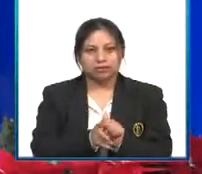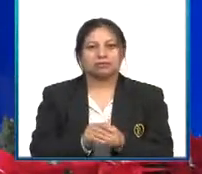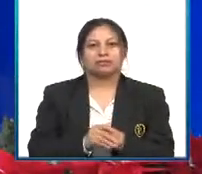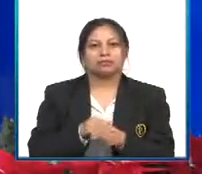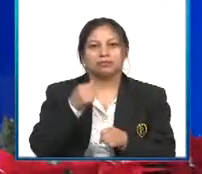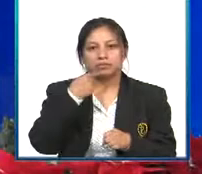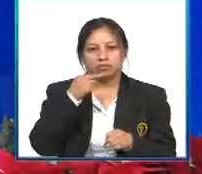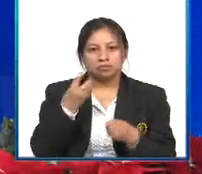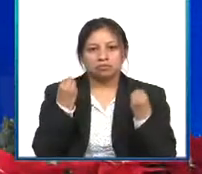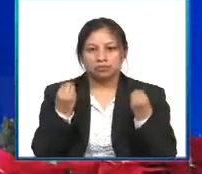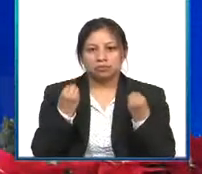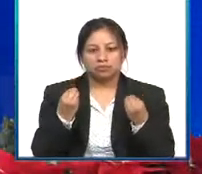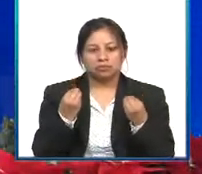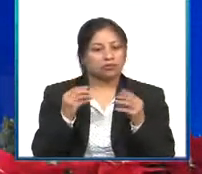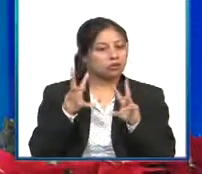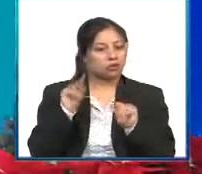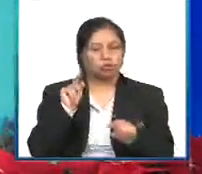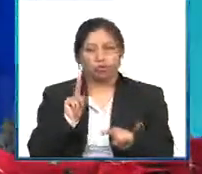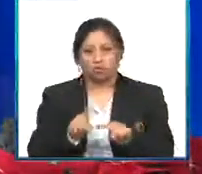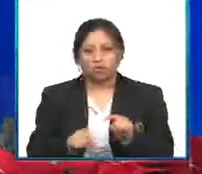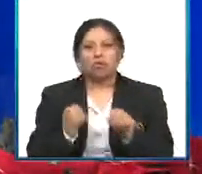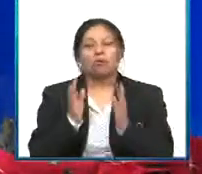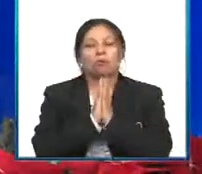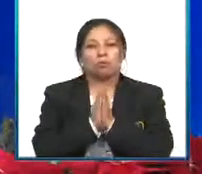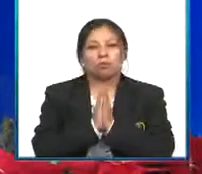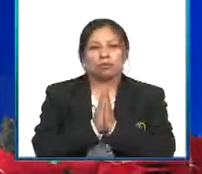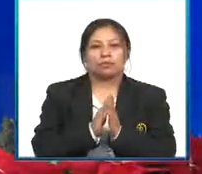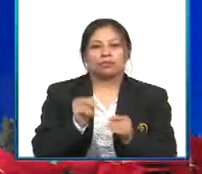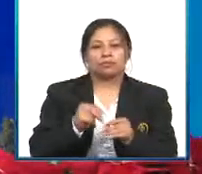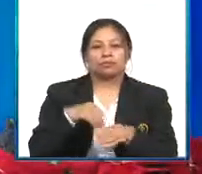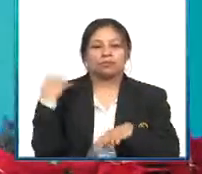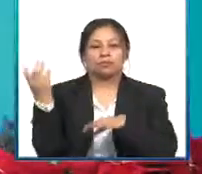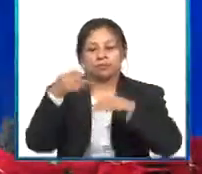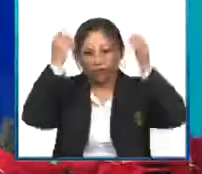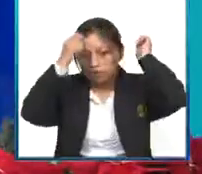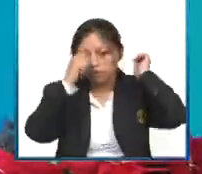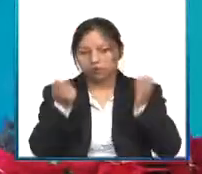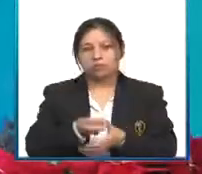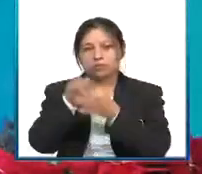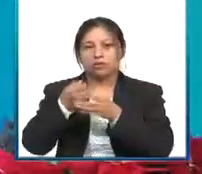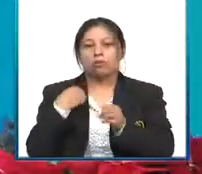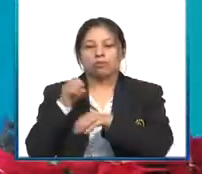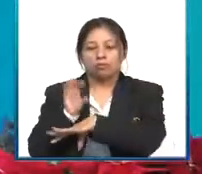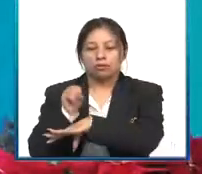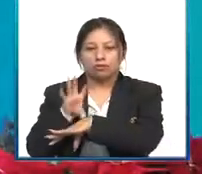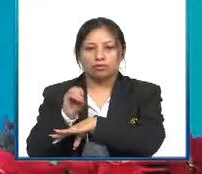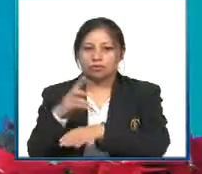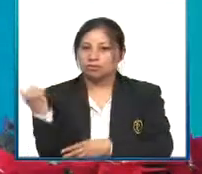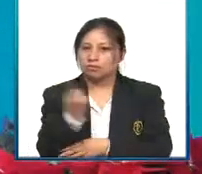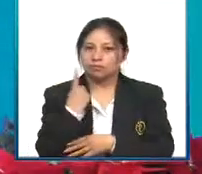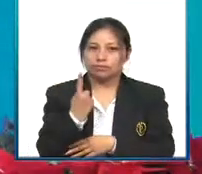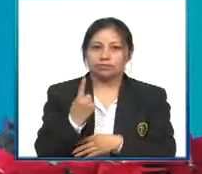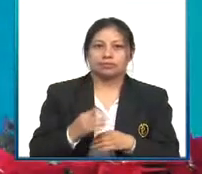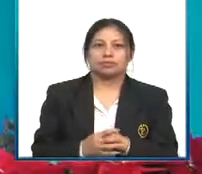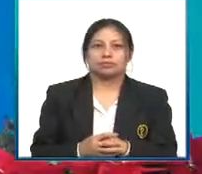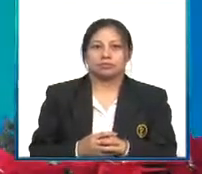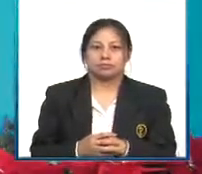COVID-19 será un tanto atípica. Por eso, los bomberos municipales nos brindan varios consejos importantes.